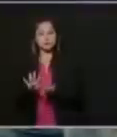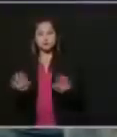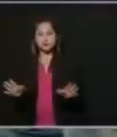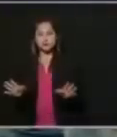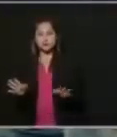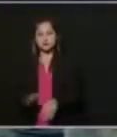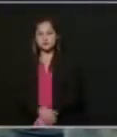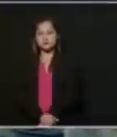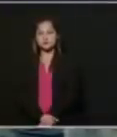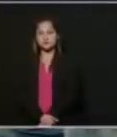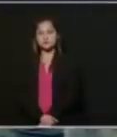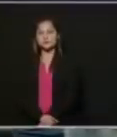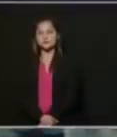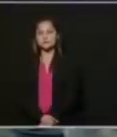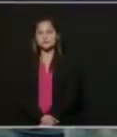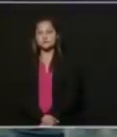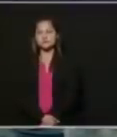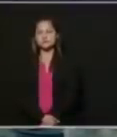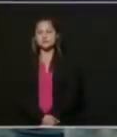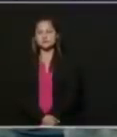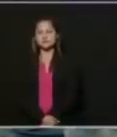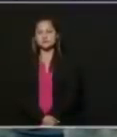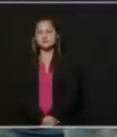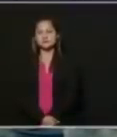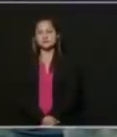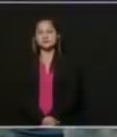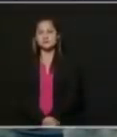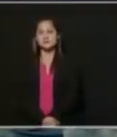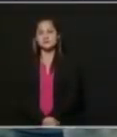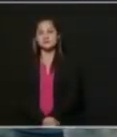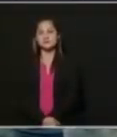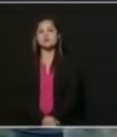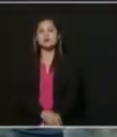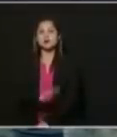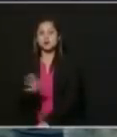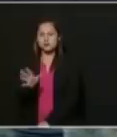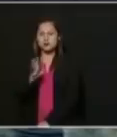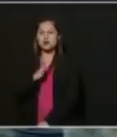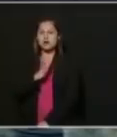tenemos la mayoría de los terrenos.